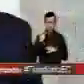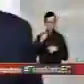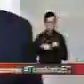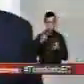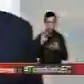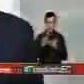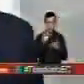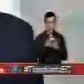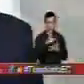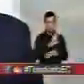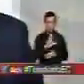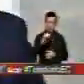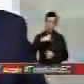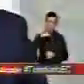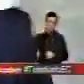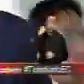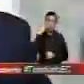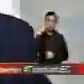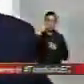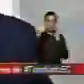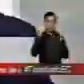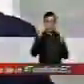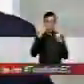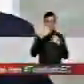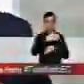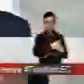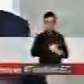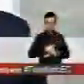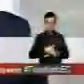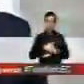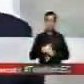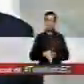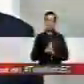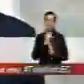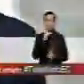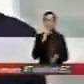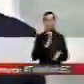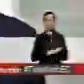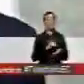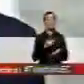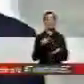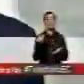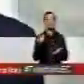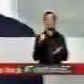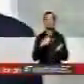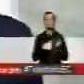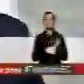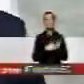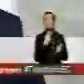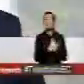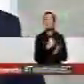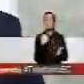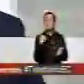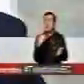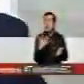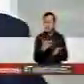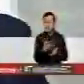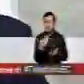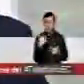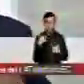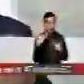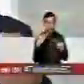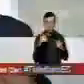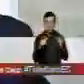en el país. Tienen toda la potestad de hacer controles en las calles y de pedir los documentos a los migrantes que se encuentran en la calle. Y si no